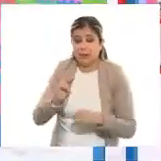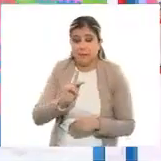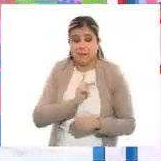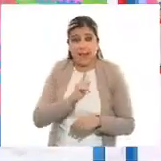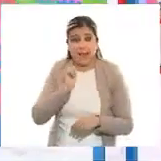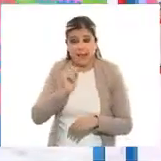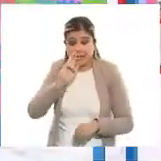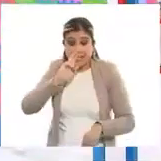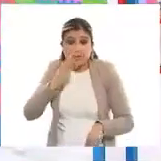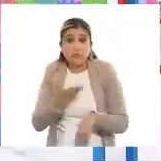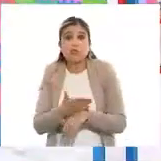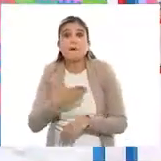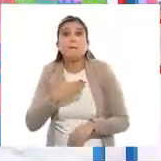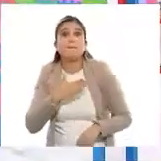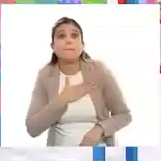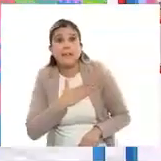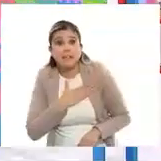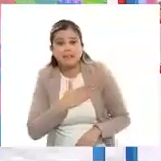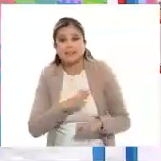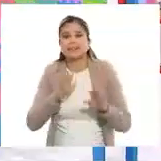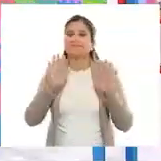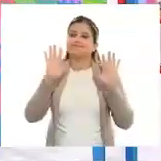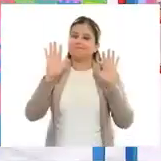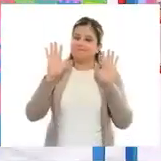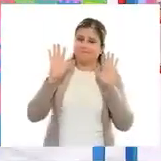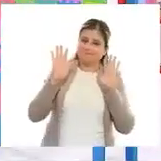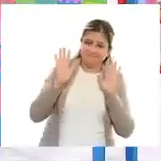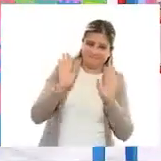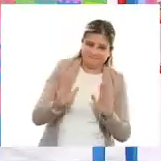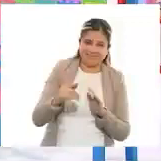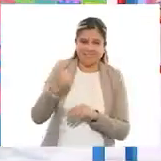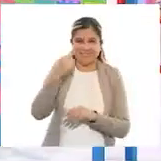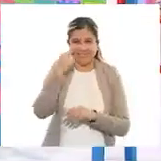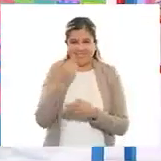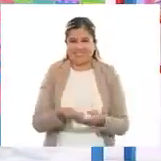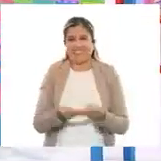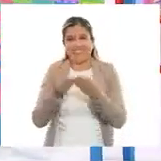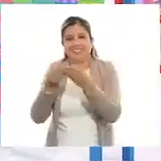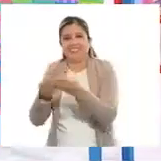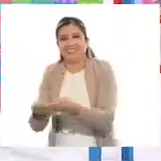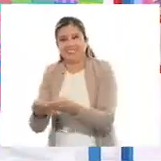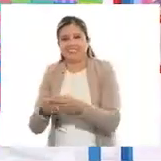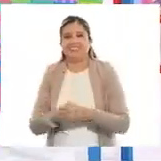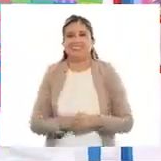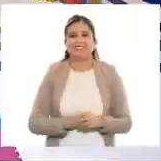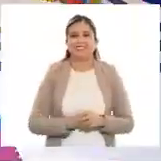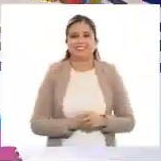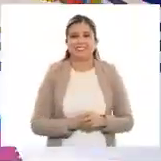de las responsabilidades, pero mira lo que tengo aquí. ¿Es una carta?